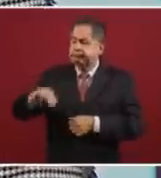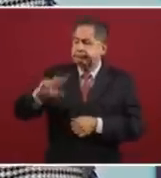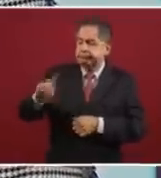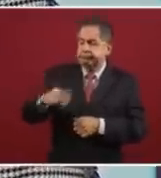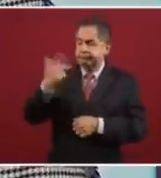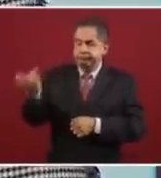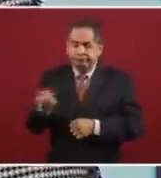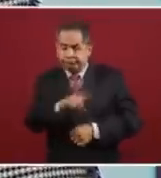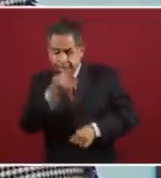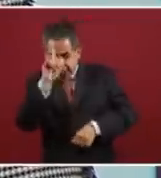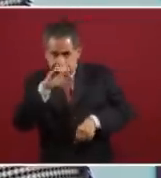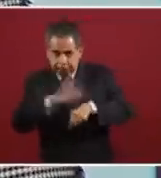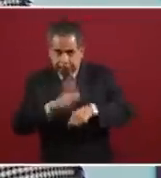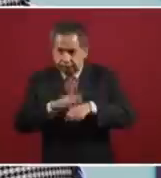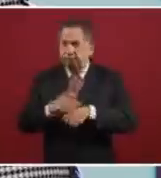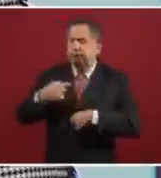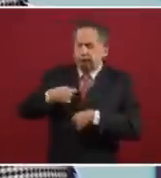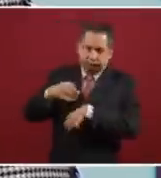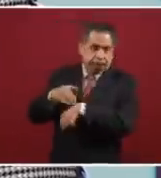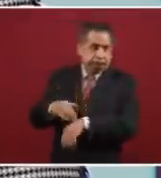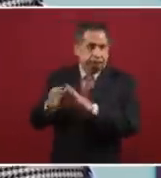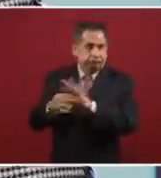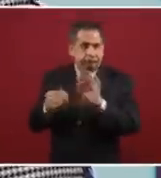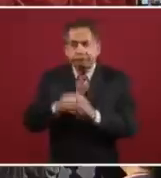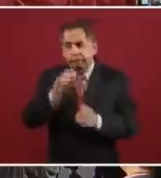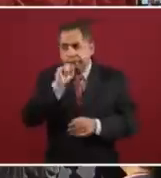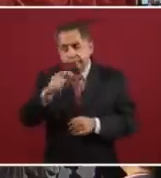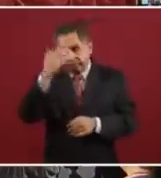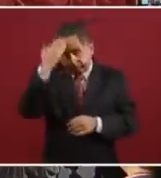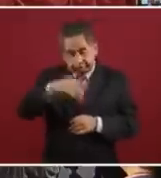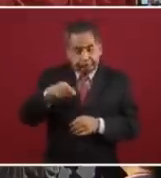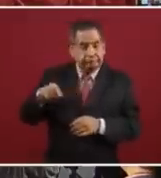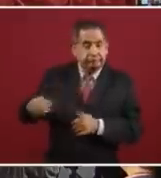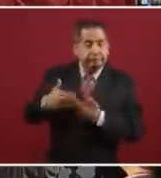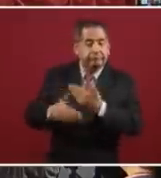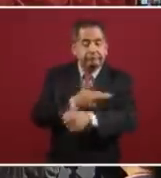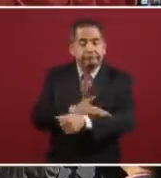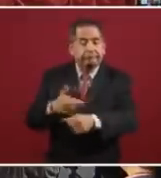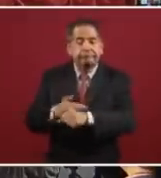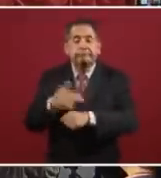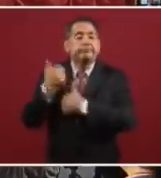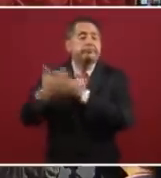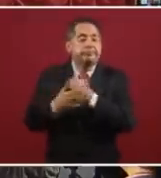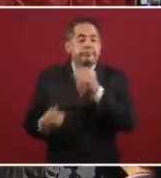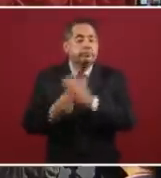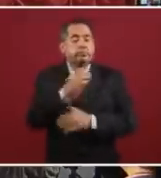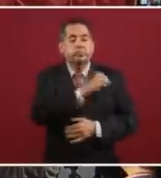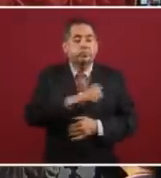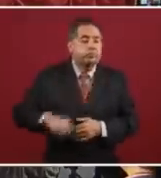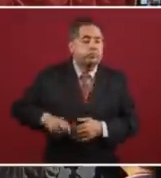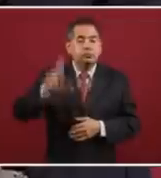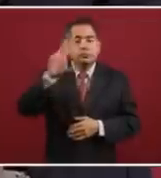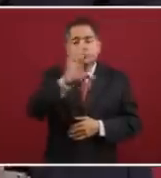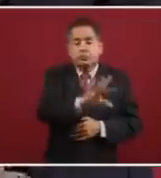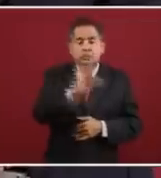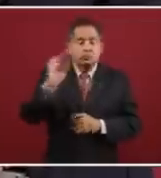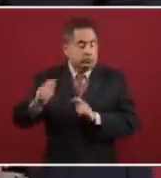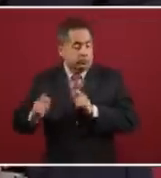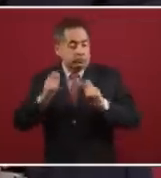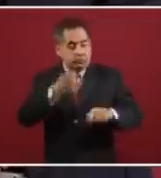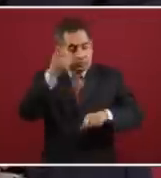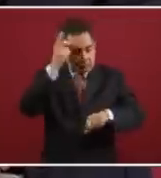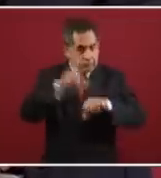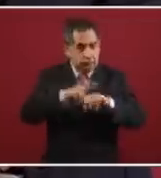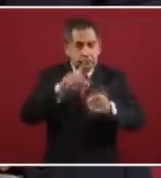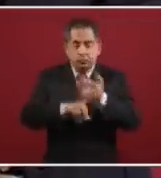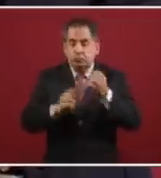de Derechos Humanos, que también, como ustedes saben, ya se cerró el proceso para la elección del nuevo comisionado,